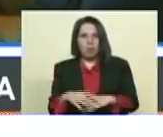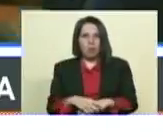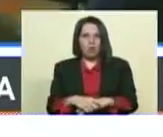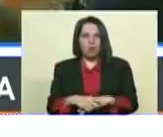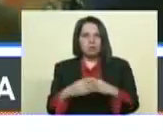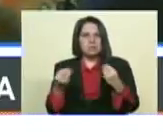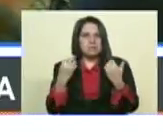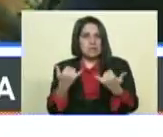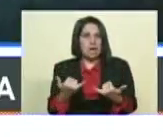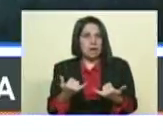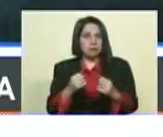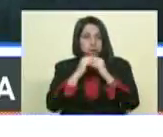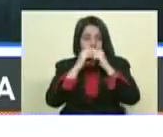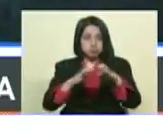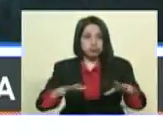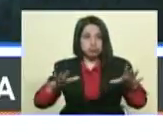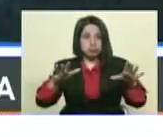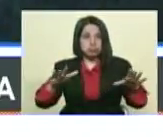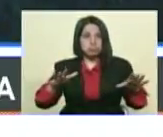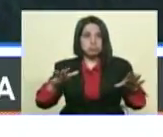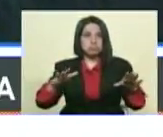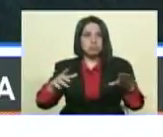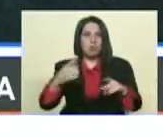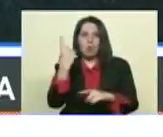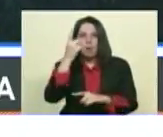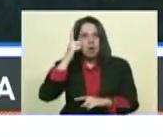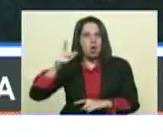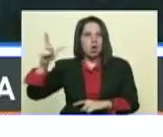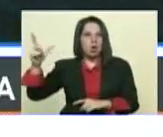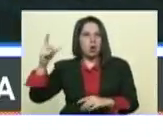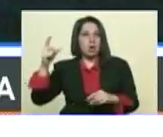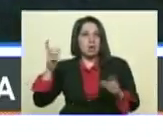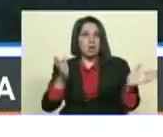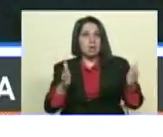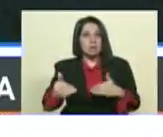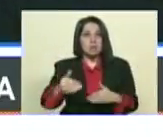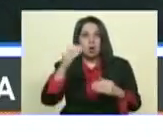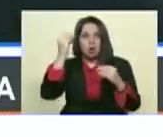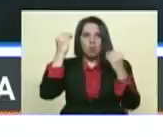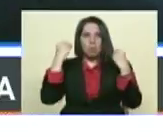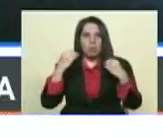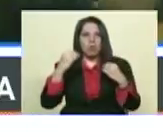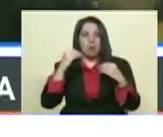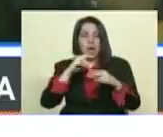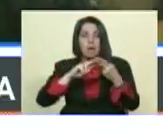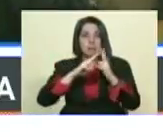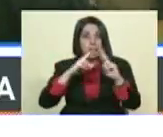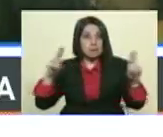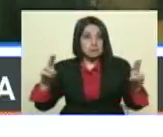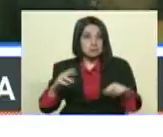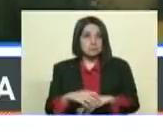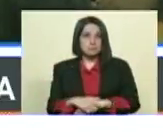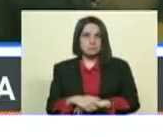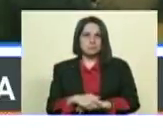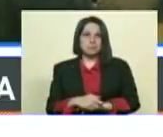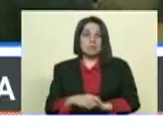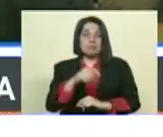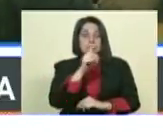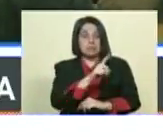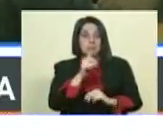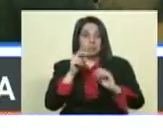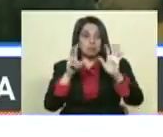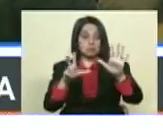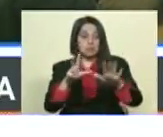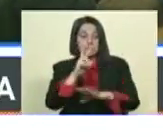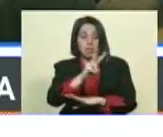que se desplieguen bajo una sola lógica, que es la lógica de los cuadrantes de paz. En el estado Miranda, presidente, tenemos 182